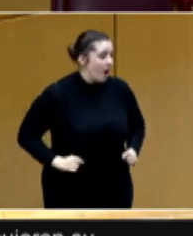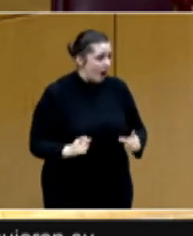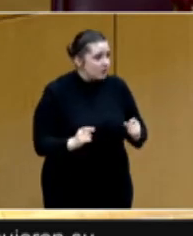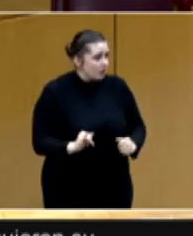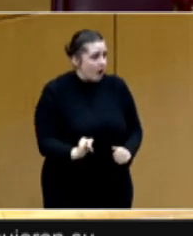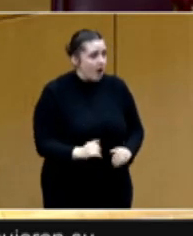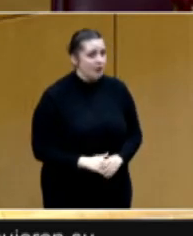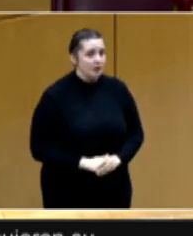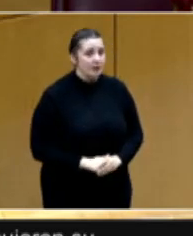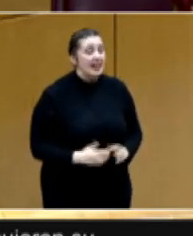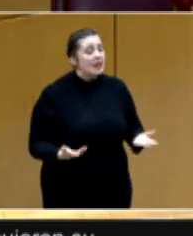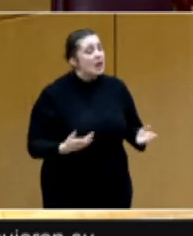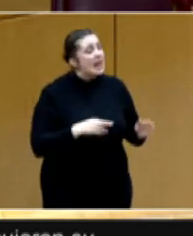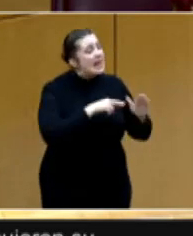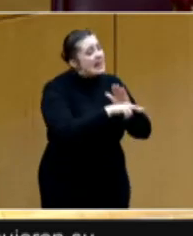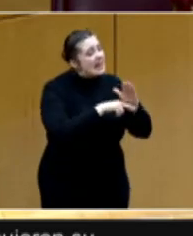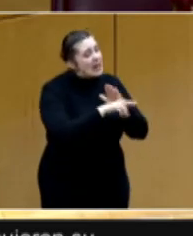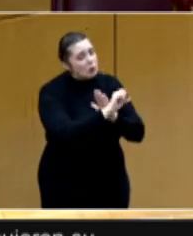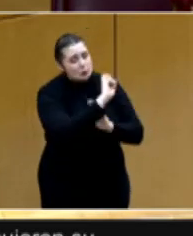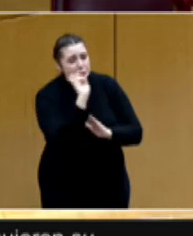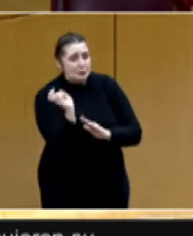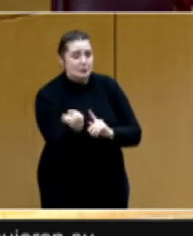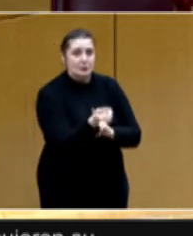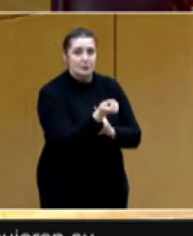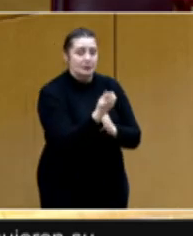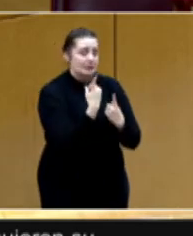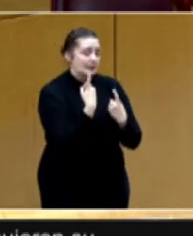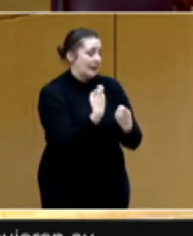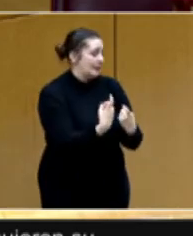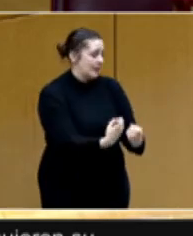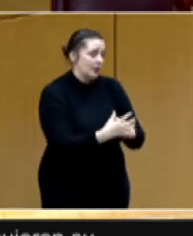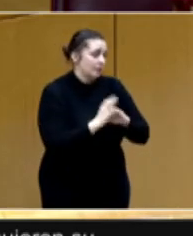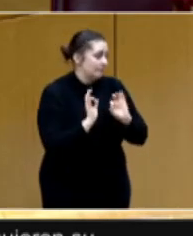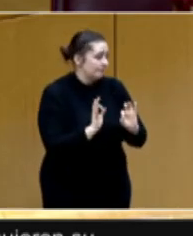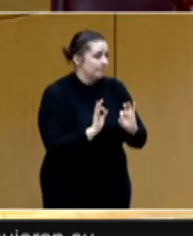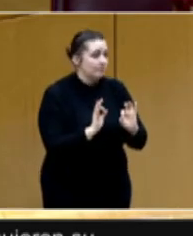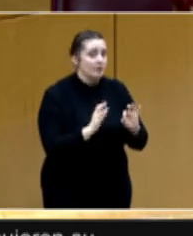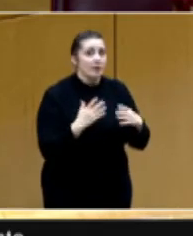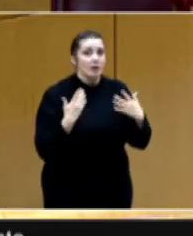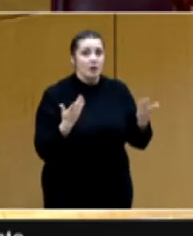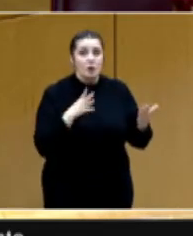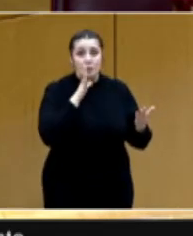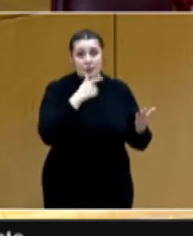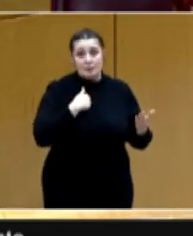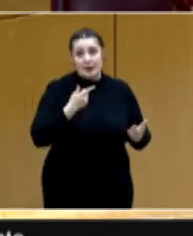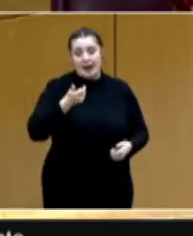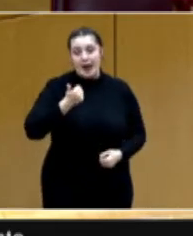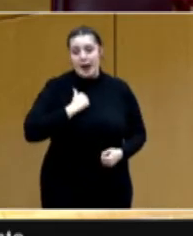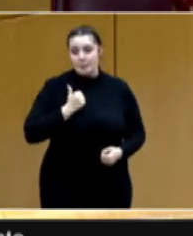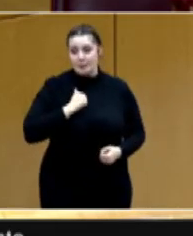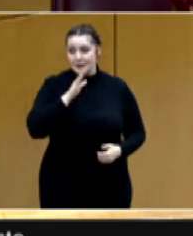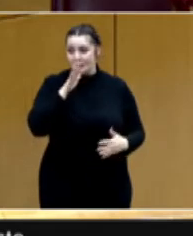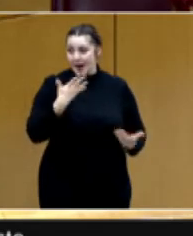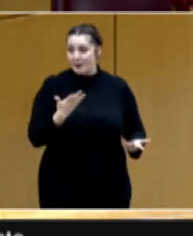estos recursos son absolutamente necesarios y por ello Pues yo aprovecho también esta ocasión